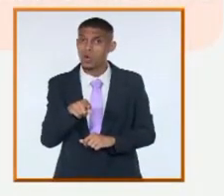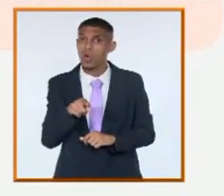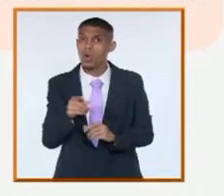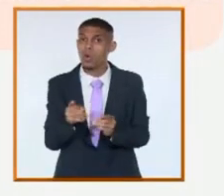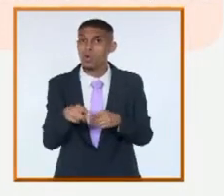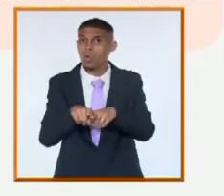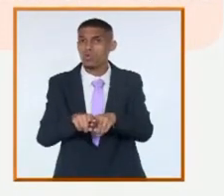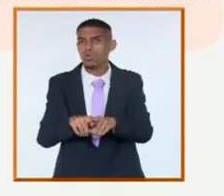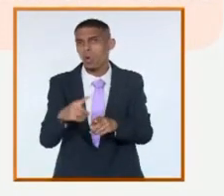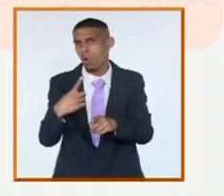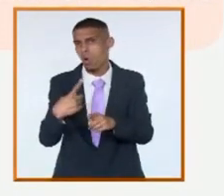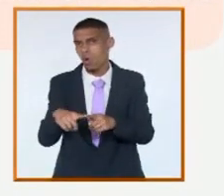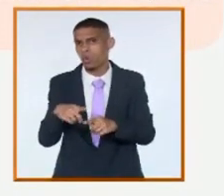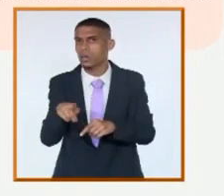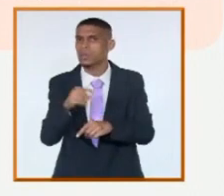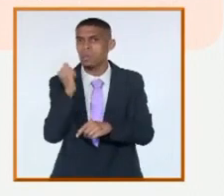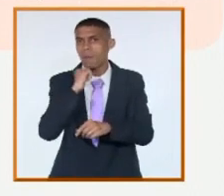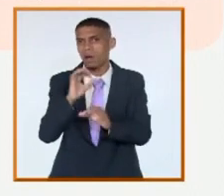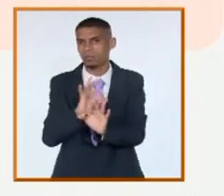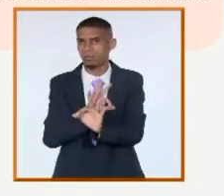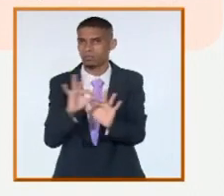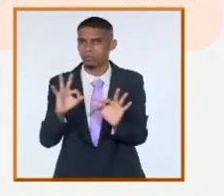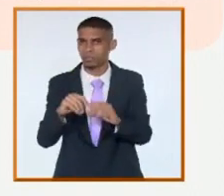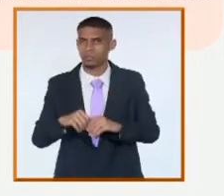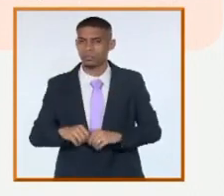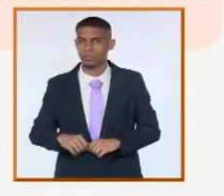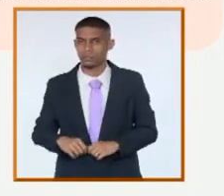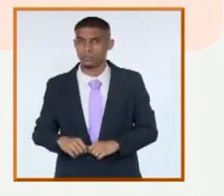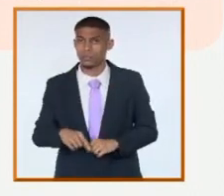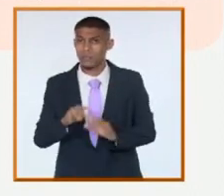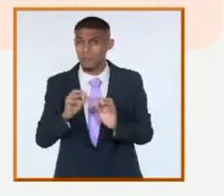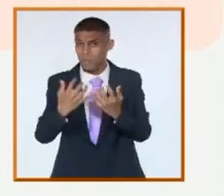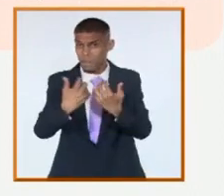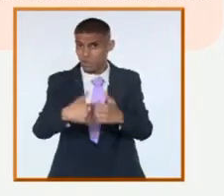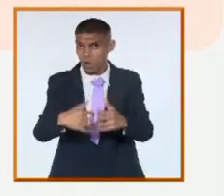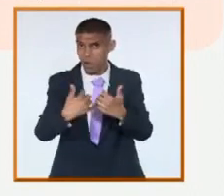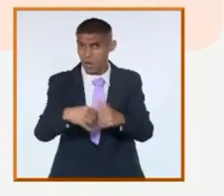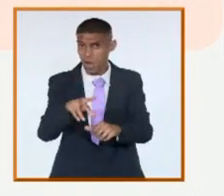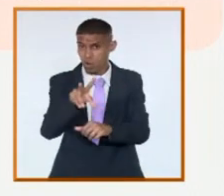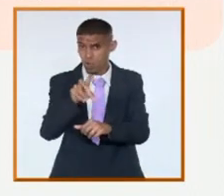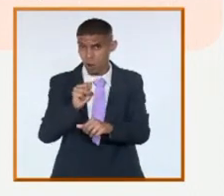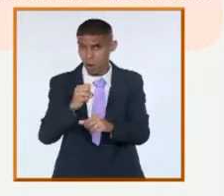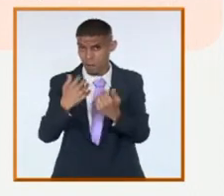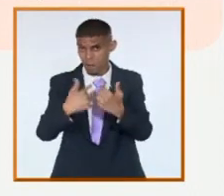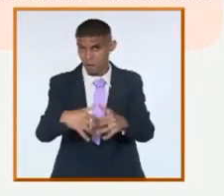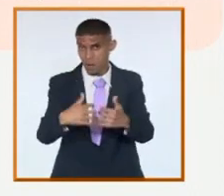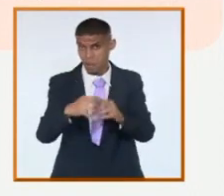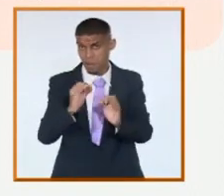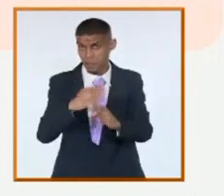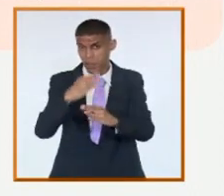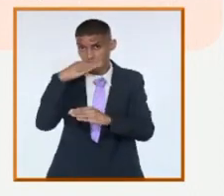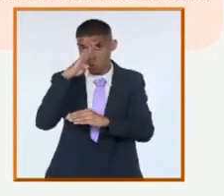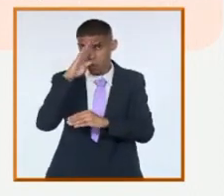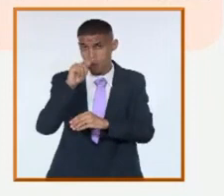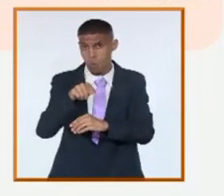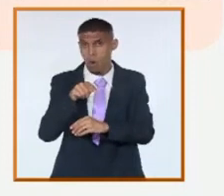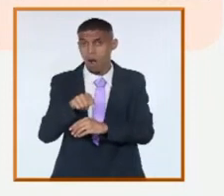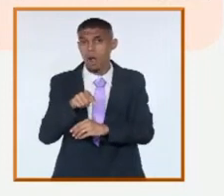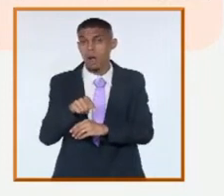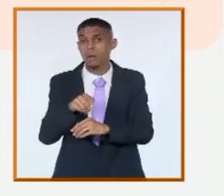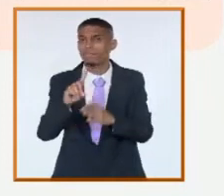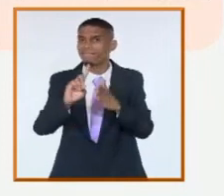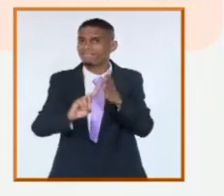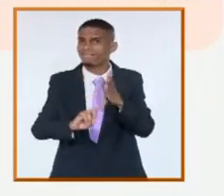lo que estamos produciendo hoy Y es más eficiente ahora estas son esta planta es una planta que en en la matriz